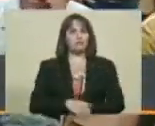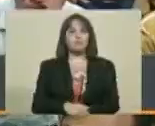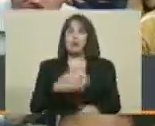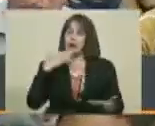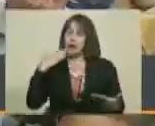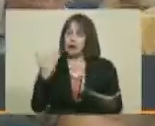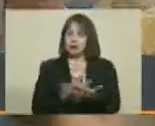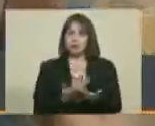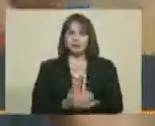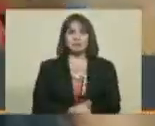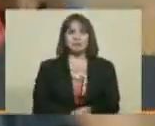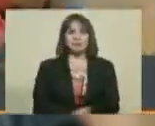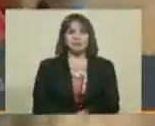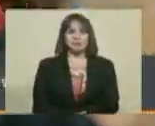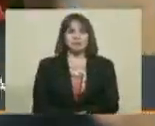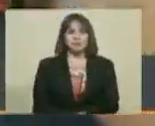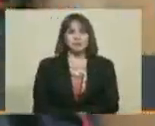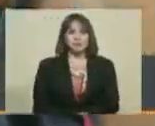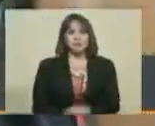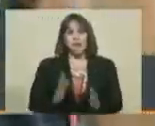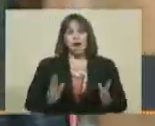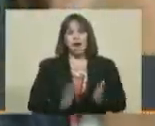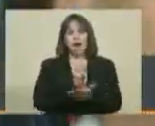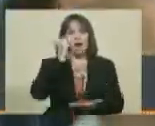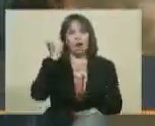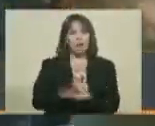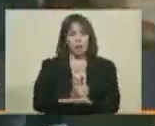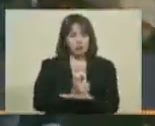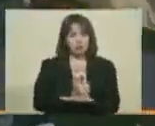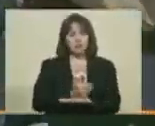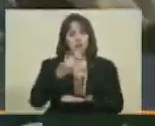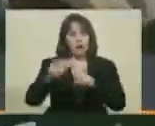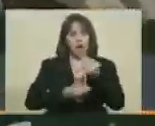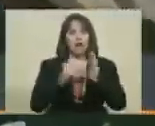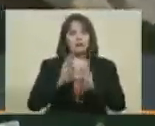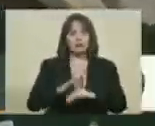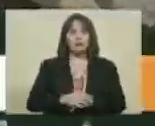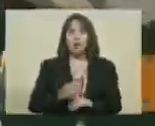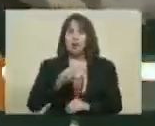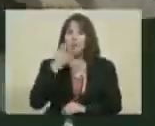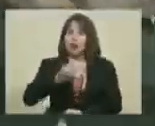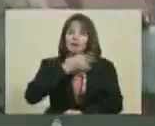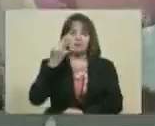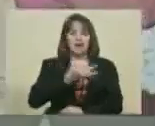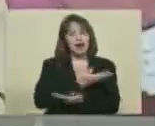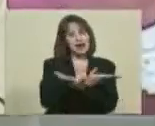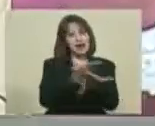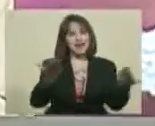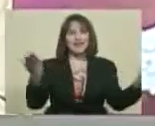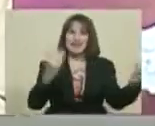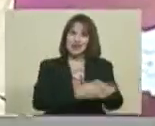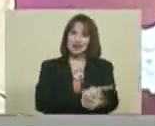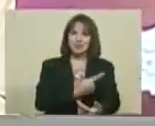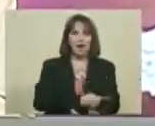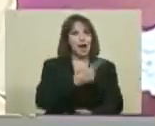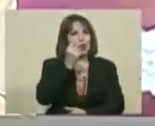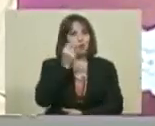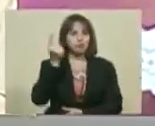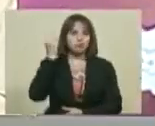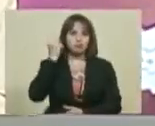gracias. Amén, así sea. Buenas tardes, queridos hermanos, queridas